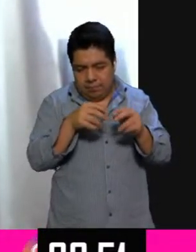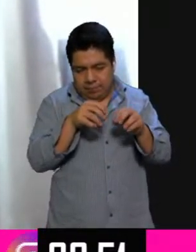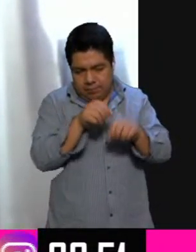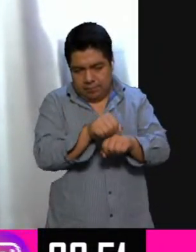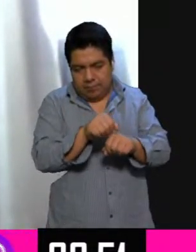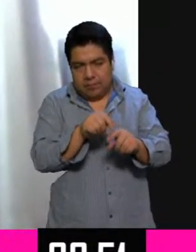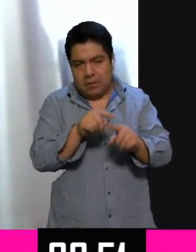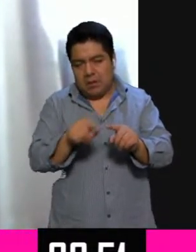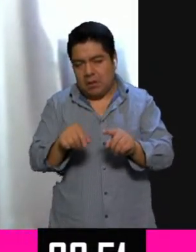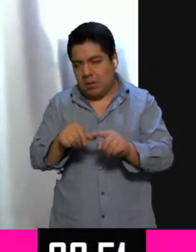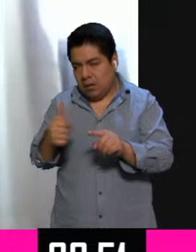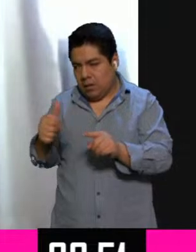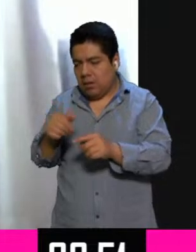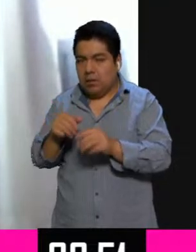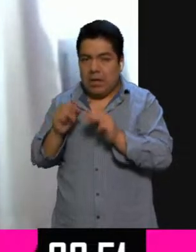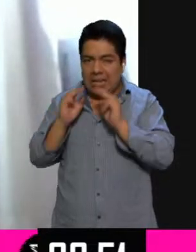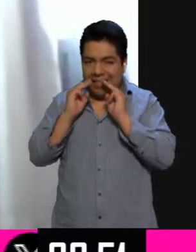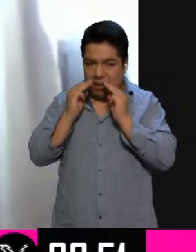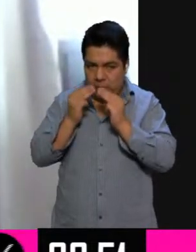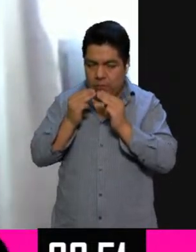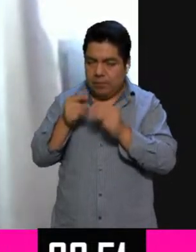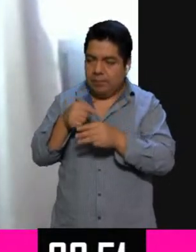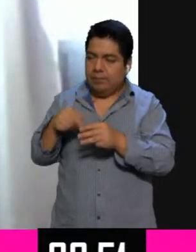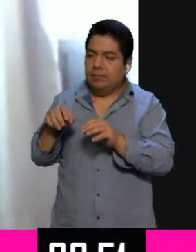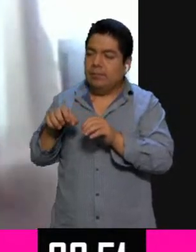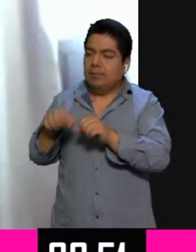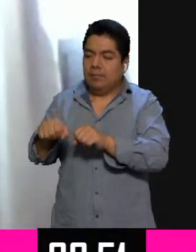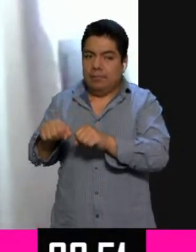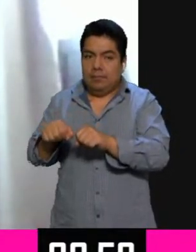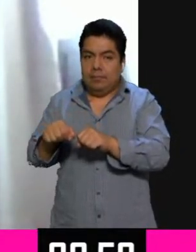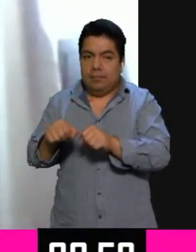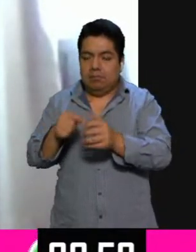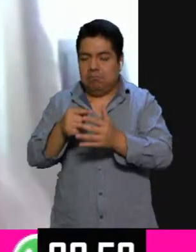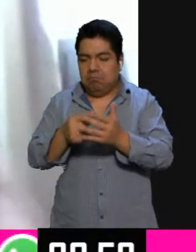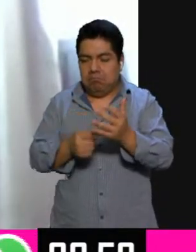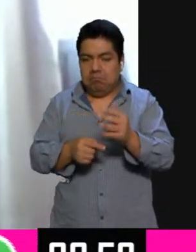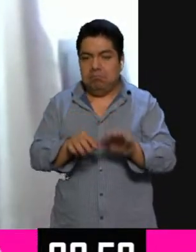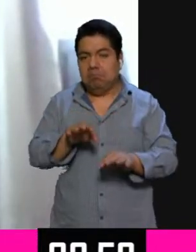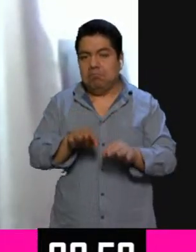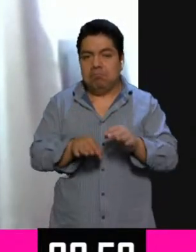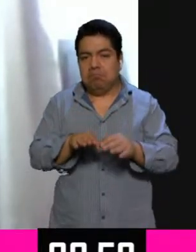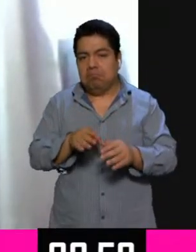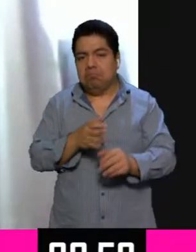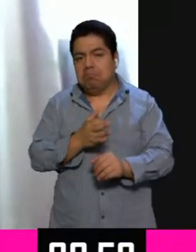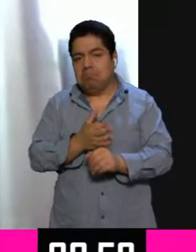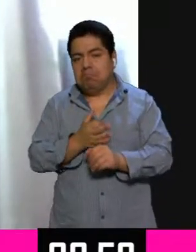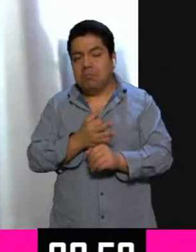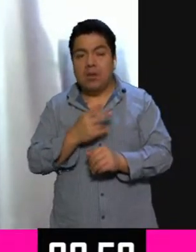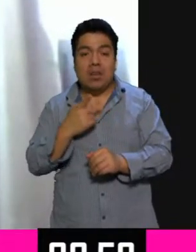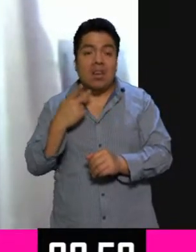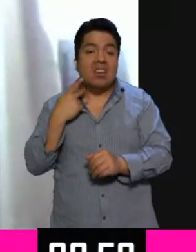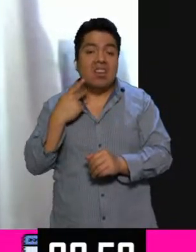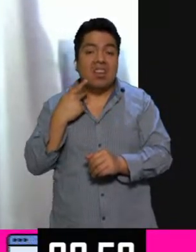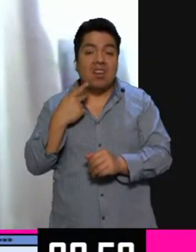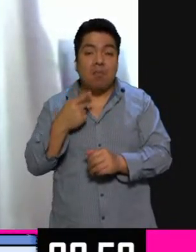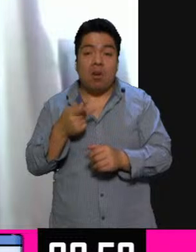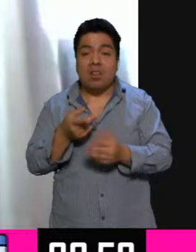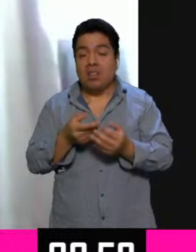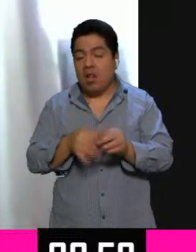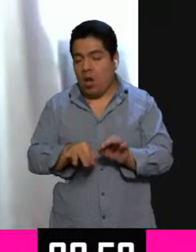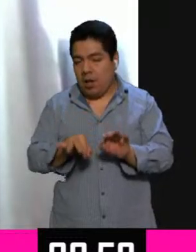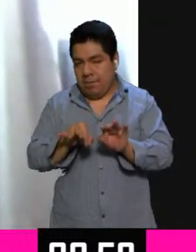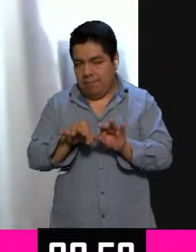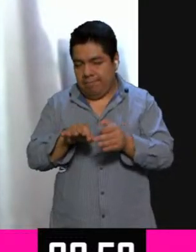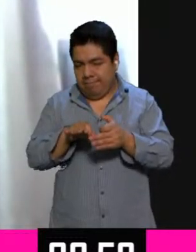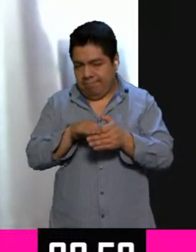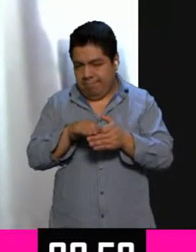personajes vinculados al crimen organizado se dan en muchas ocasiones en momentos políticos importantes, como ocurre